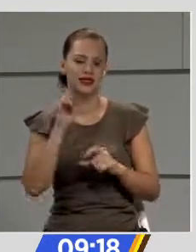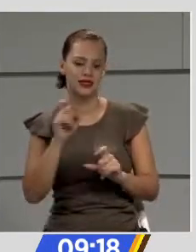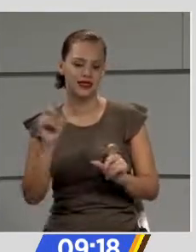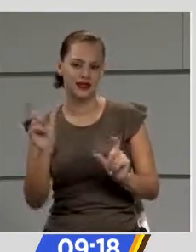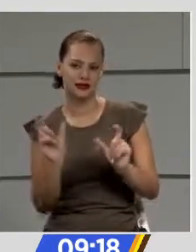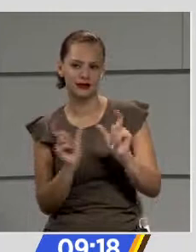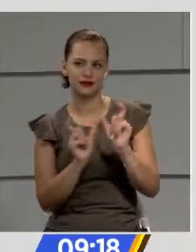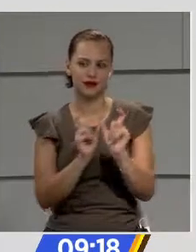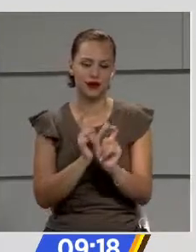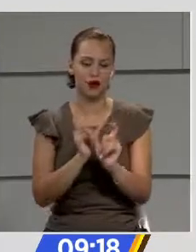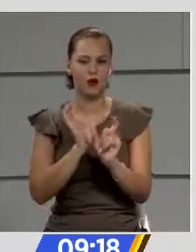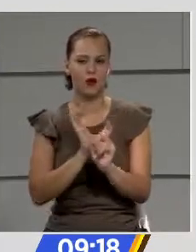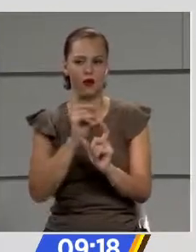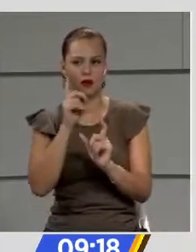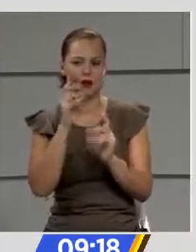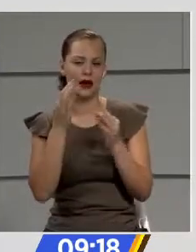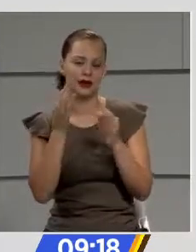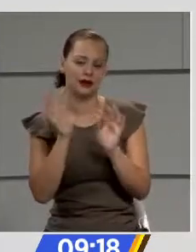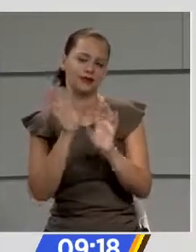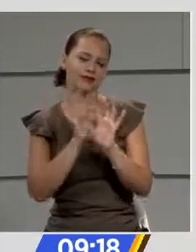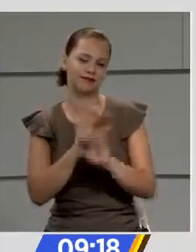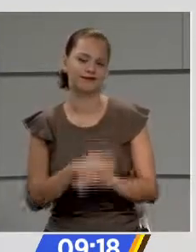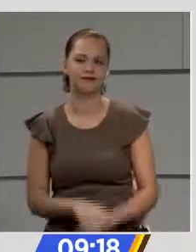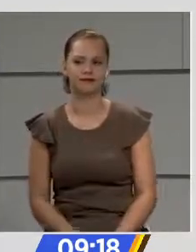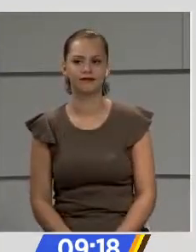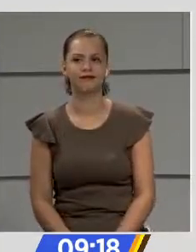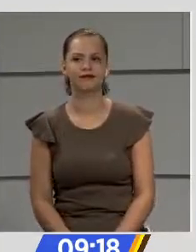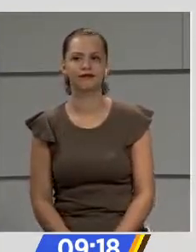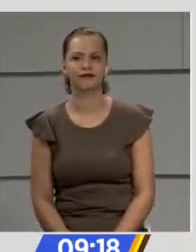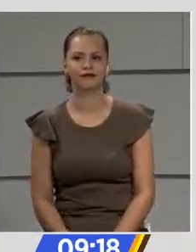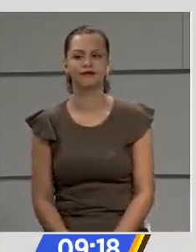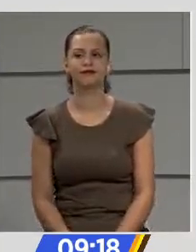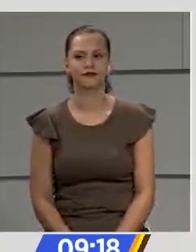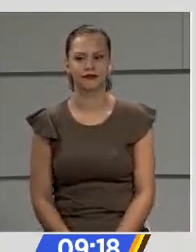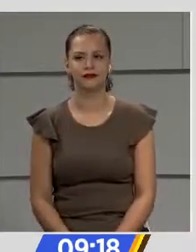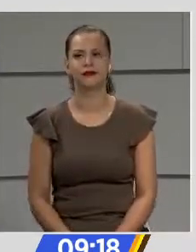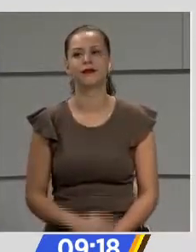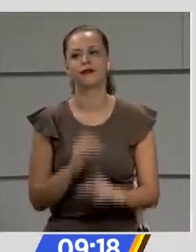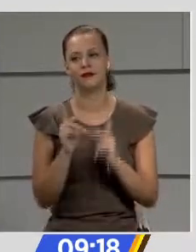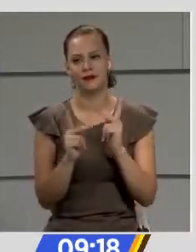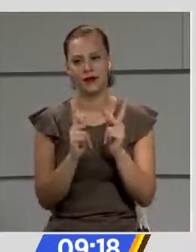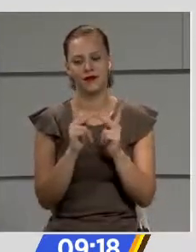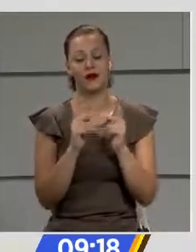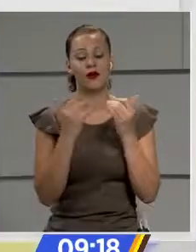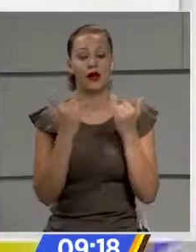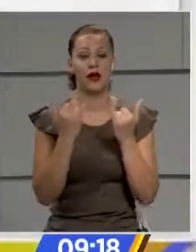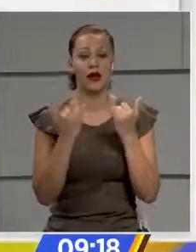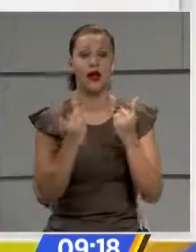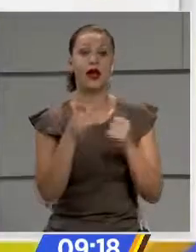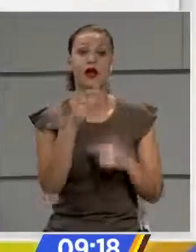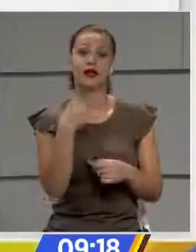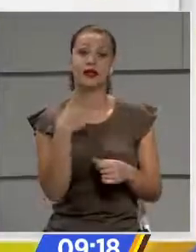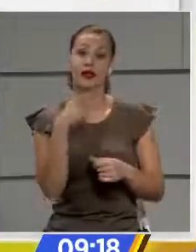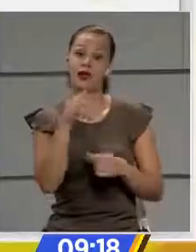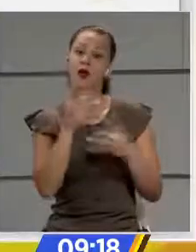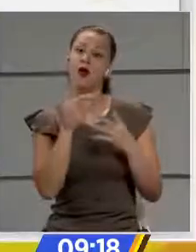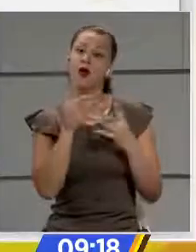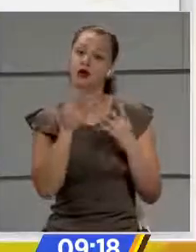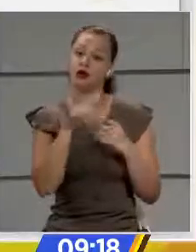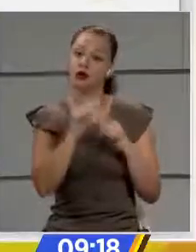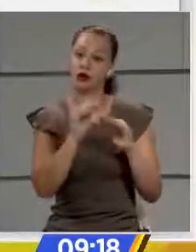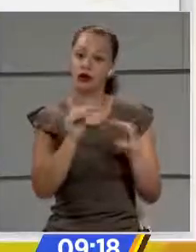los pulmones. Y... Ajá. Ahora sí. Perfecto. Exacto. Muy bien, entonces ahí tienen esa opción, niños y